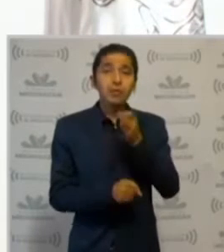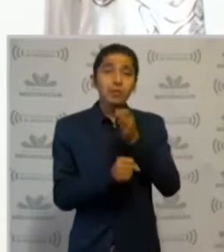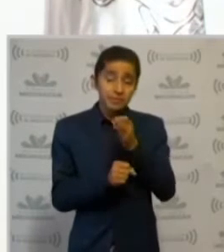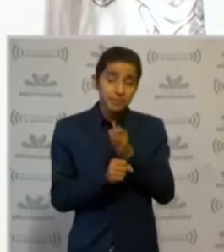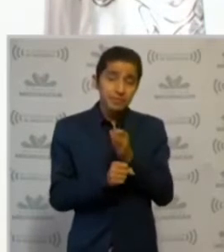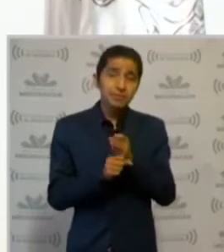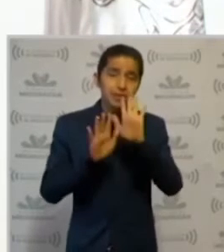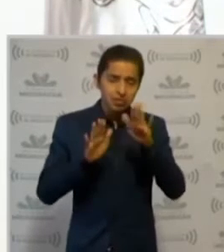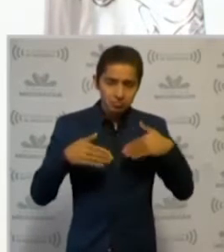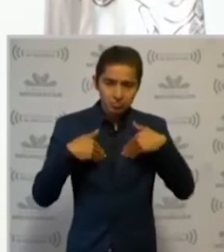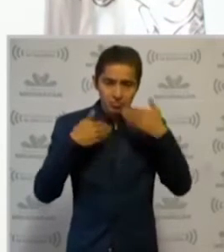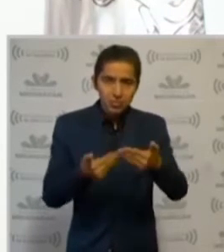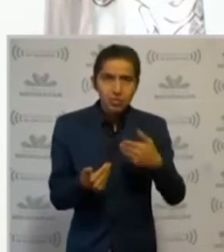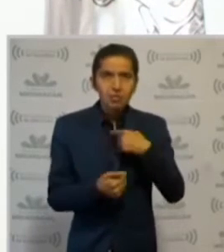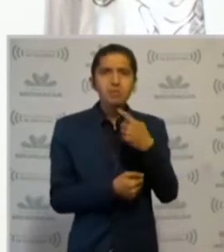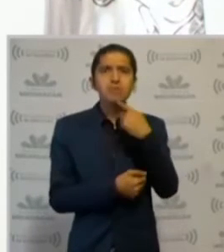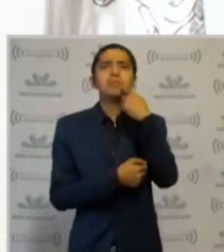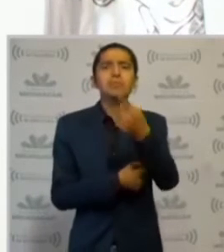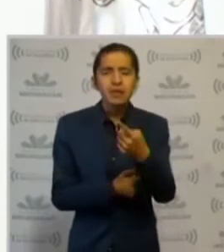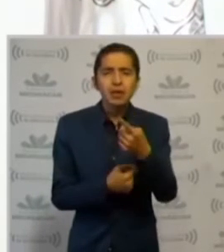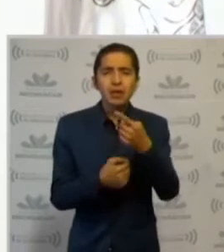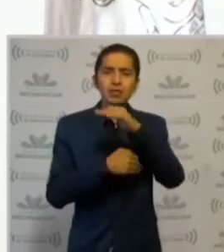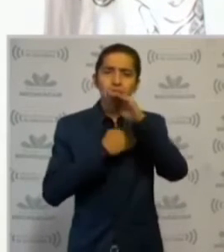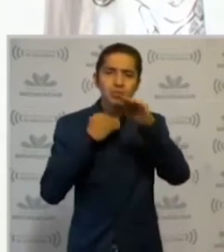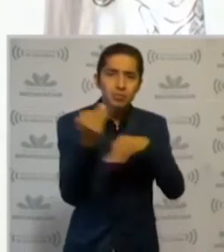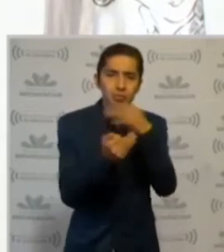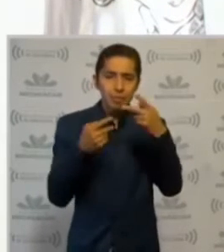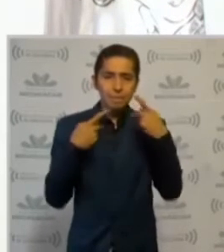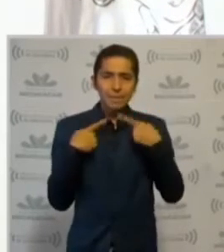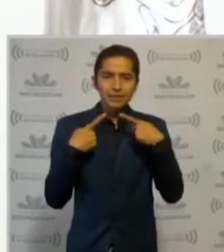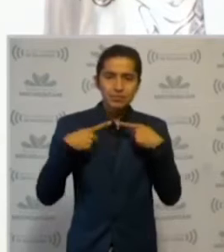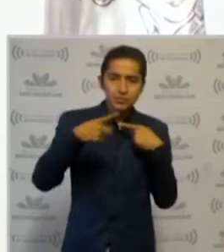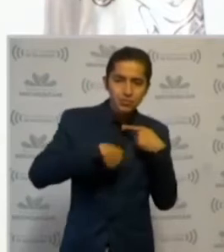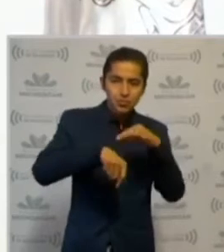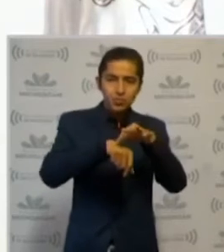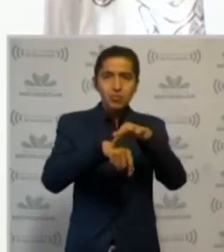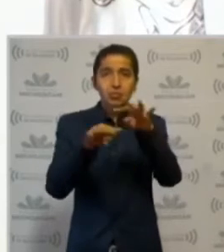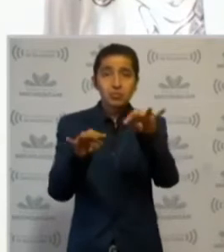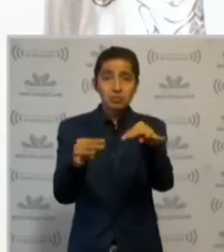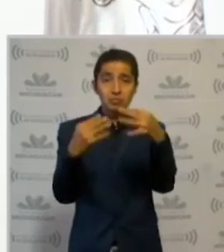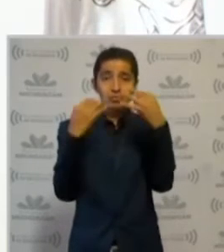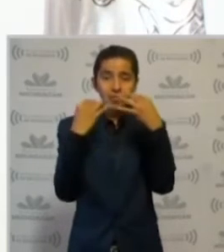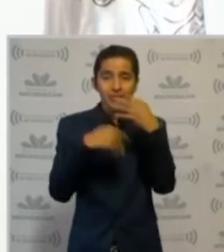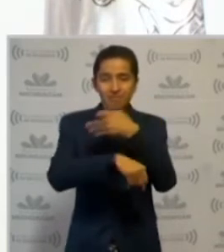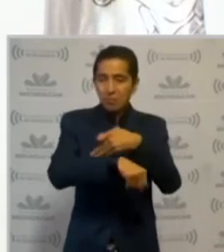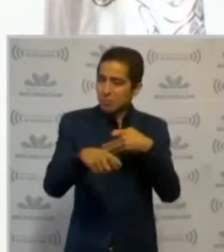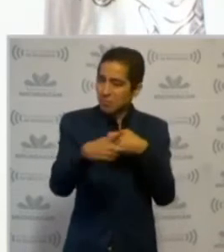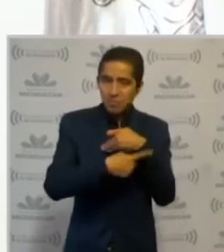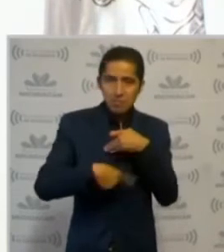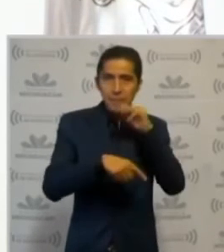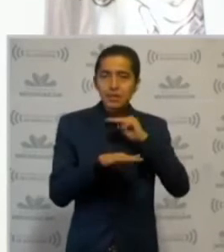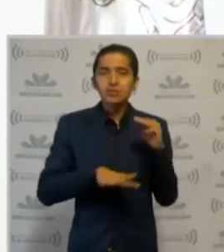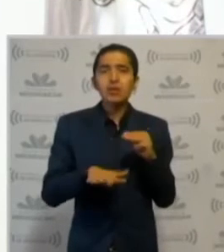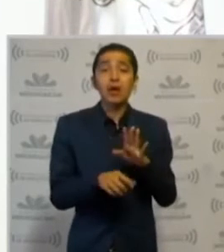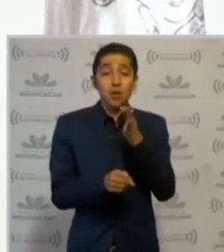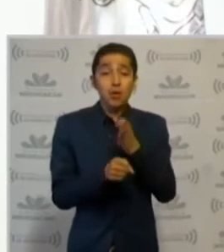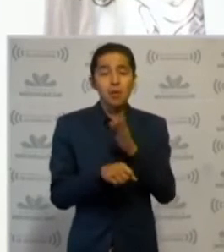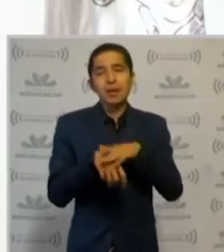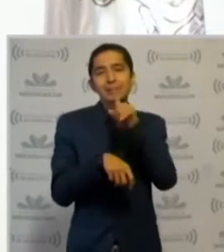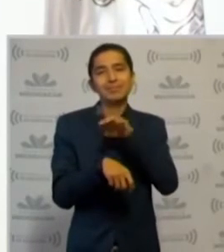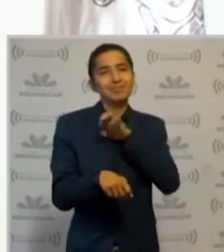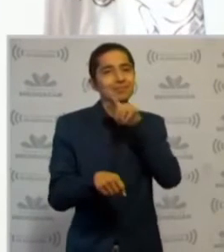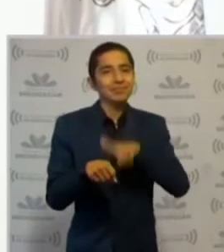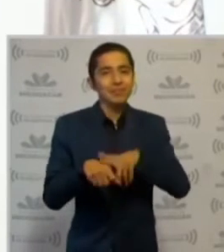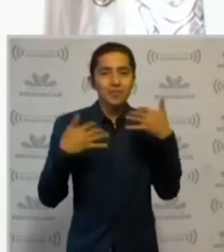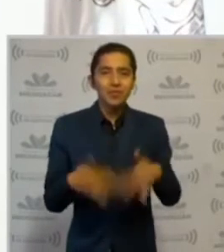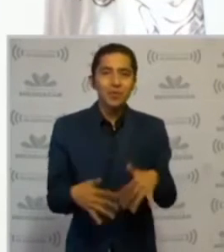hoy la reitero ante todos mis paisanos y sus familias. Especialmente en estos momentos de